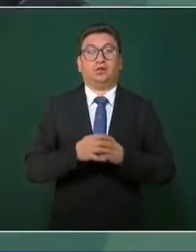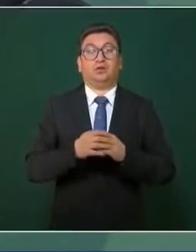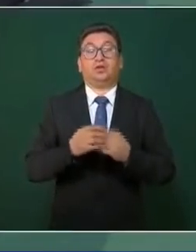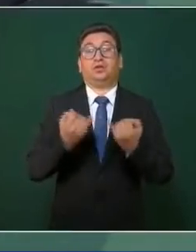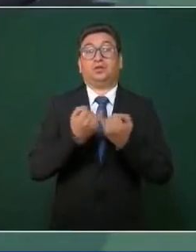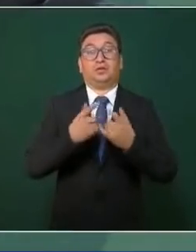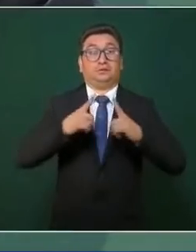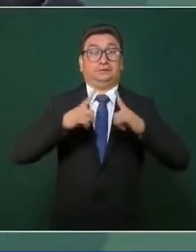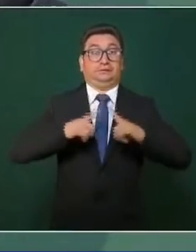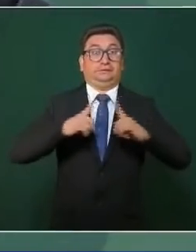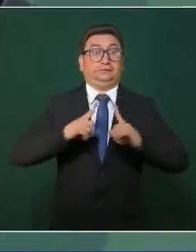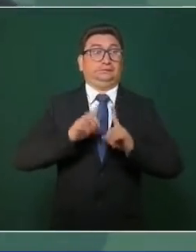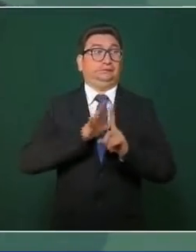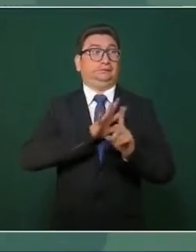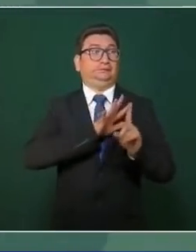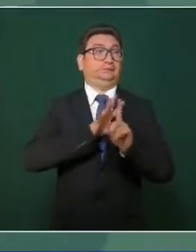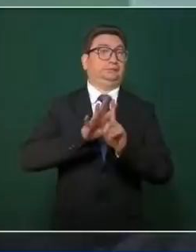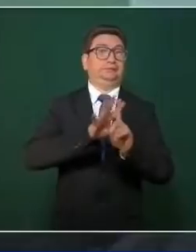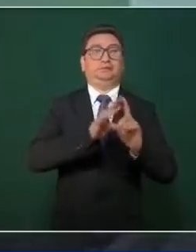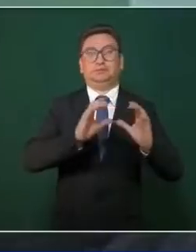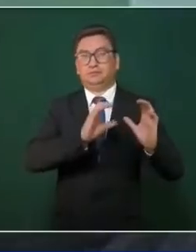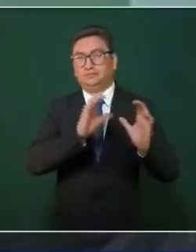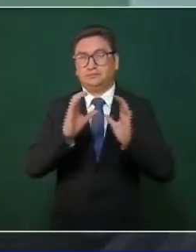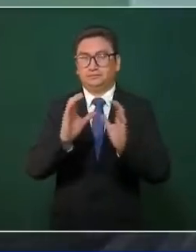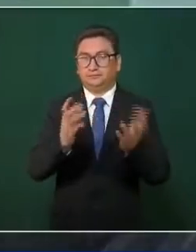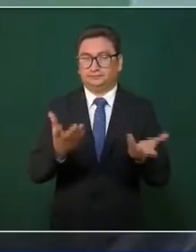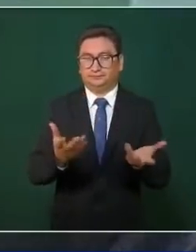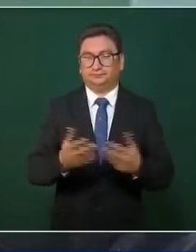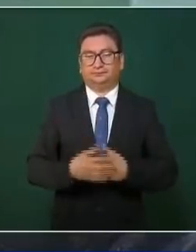rodeados de guardaespaldas.